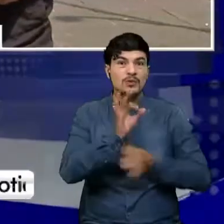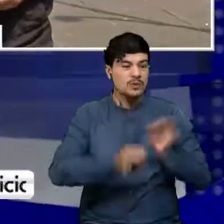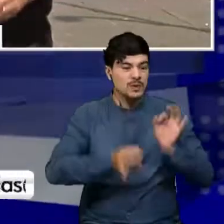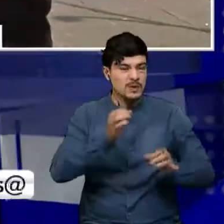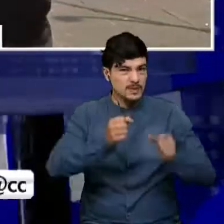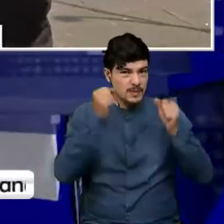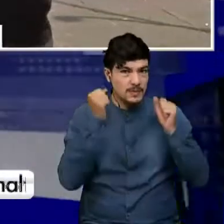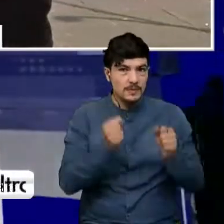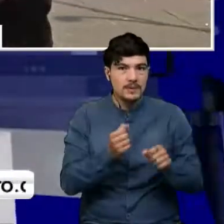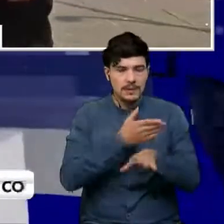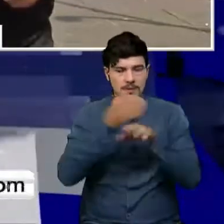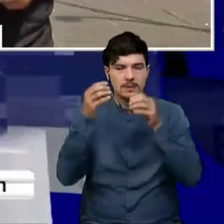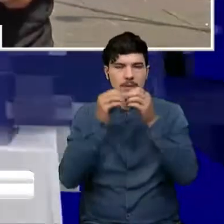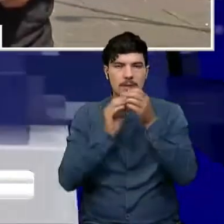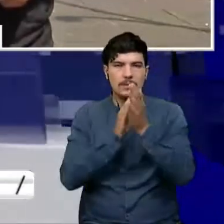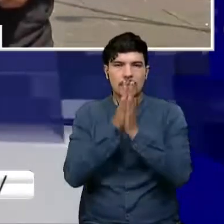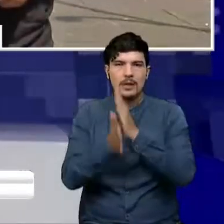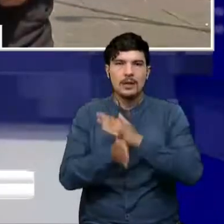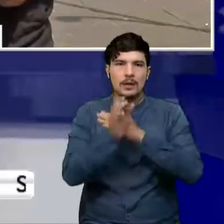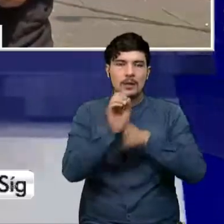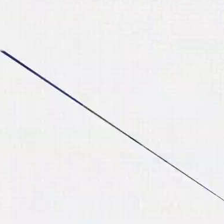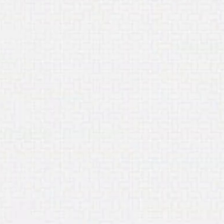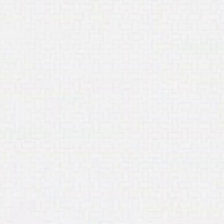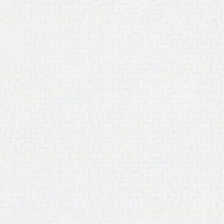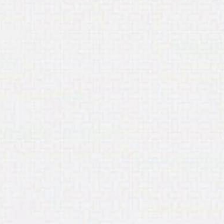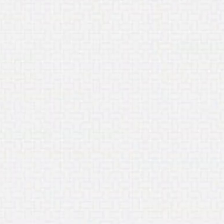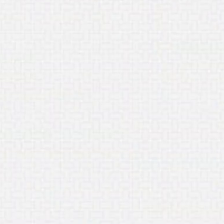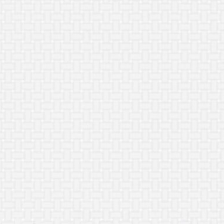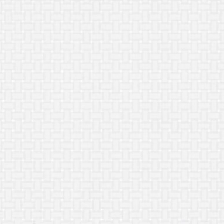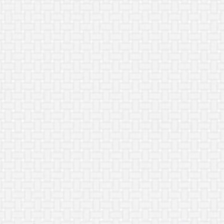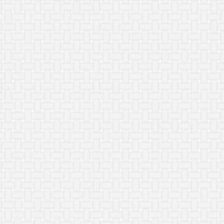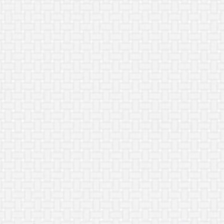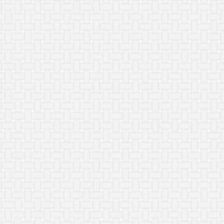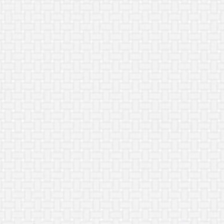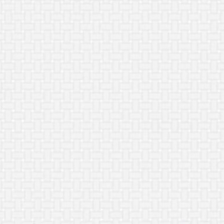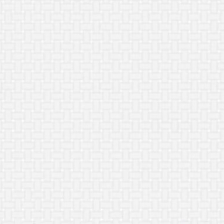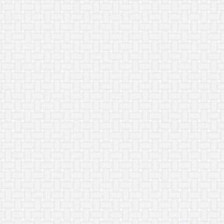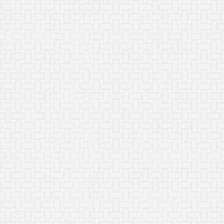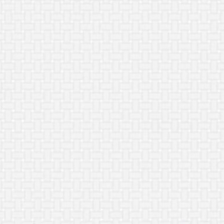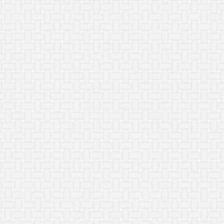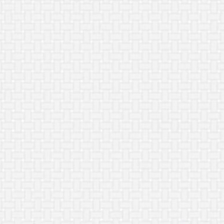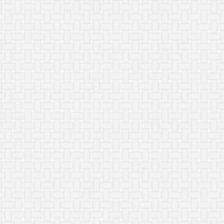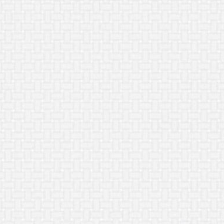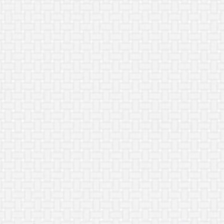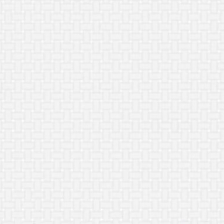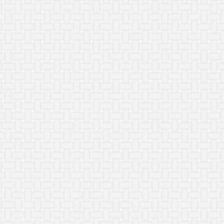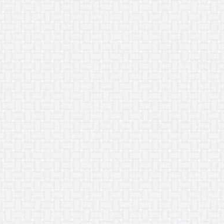Información que tenemos, regreso al centro de estudios. Buenas tardes. Canaltro.com.